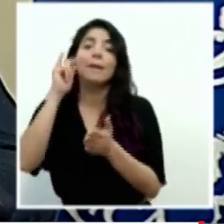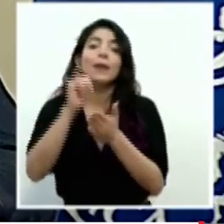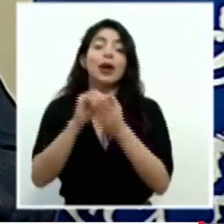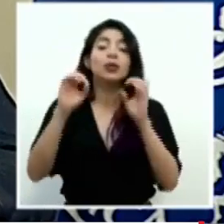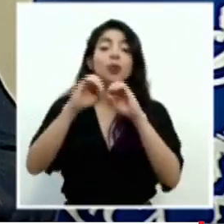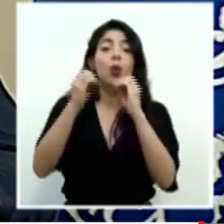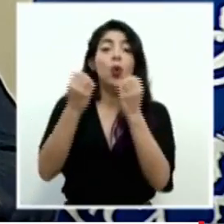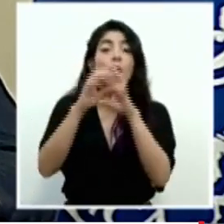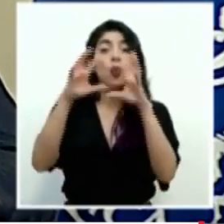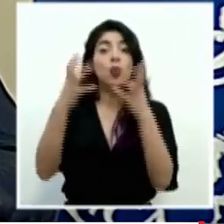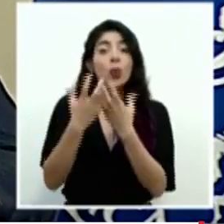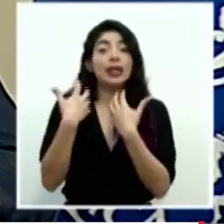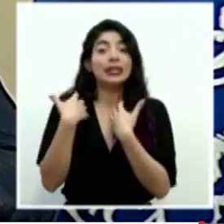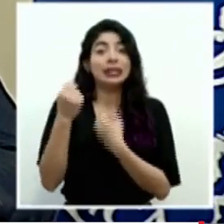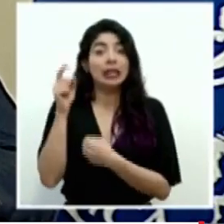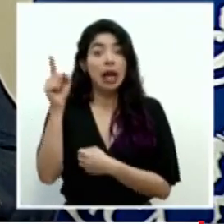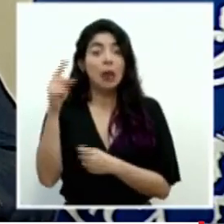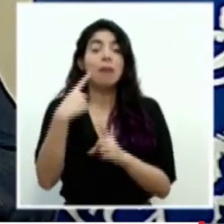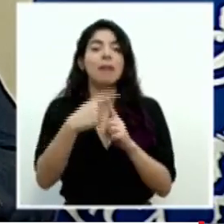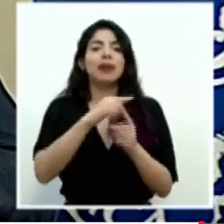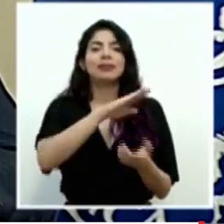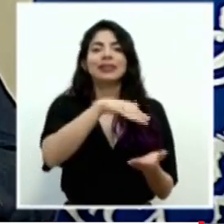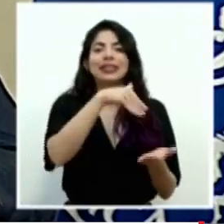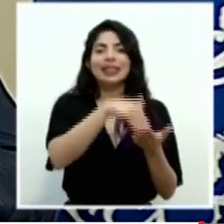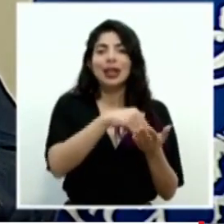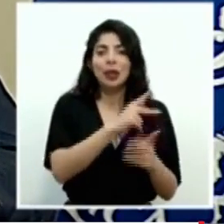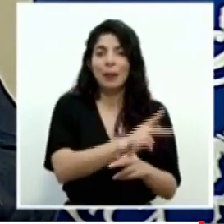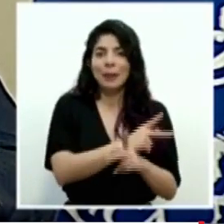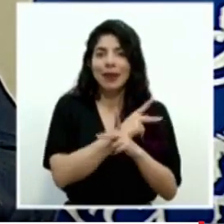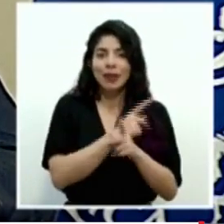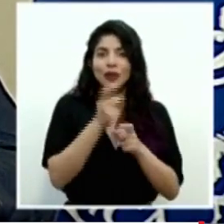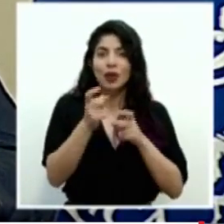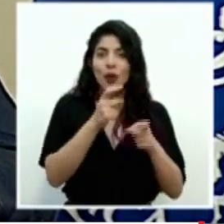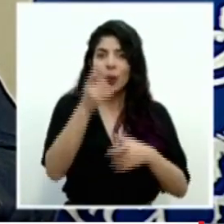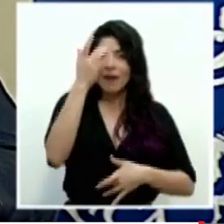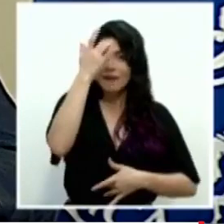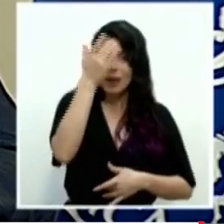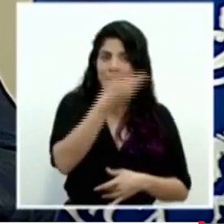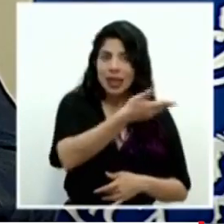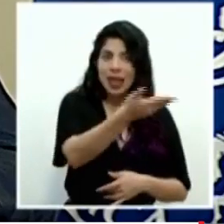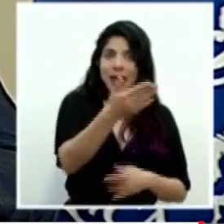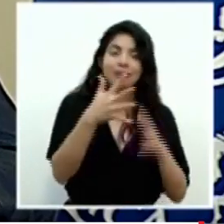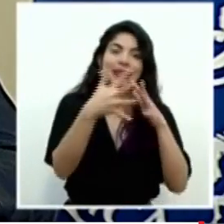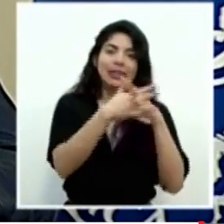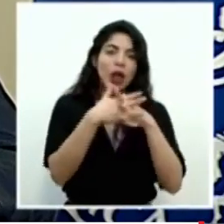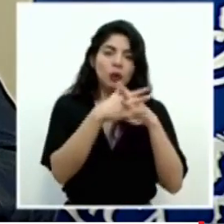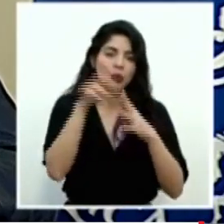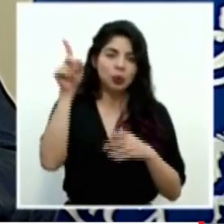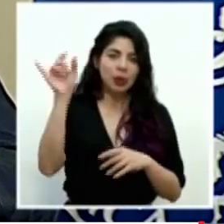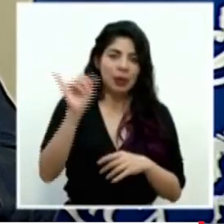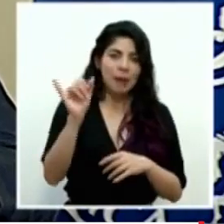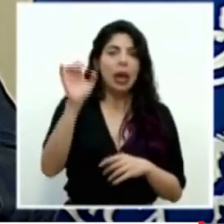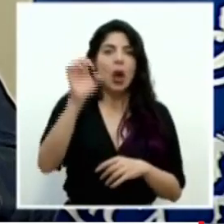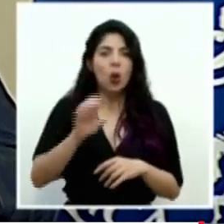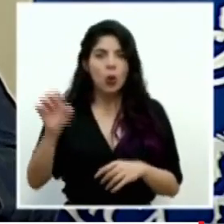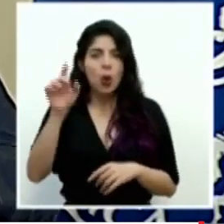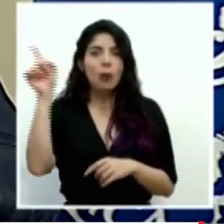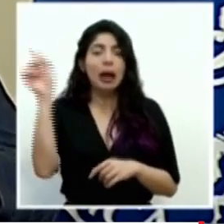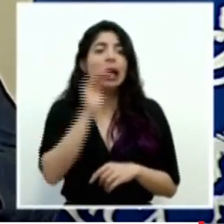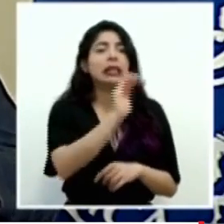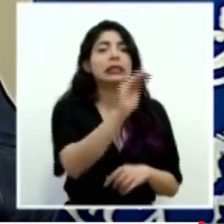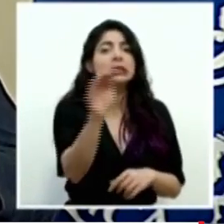Mundial de la Salud, y también incluso los centros de prevención y control de enfermedades de los Estados Unidos, incluso también de Europa,